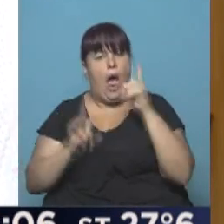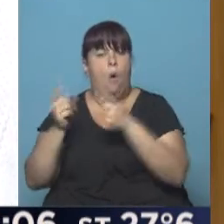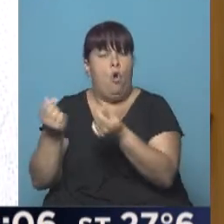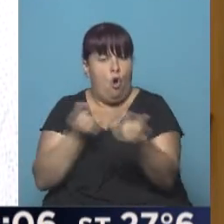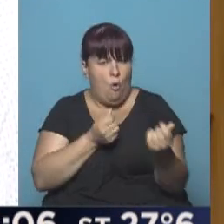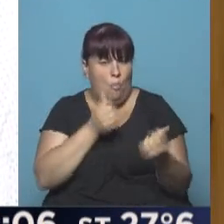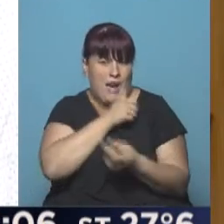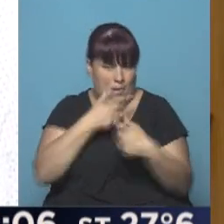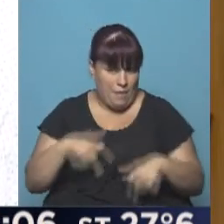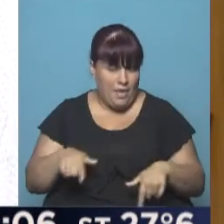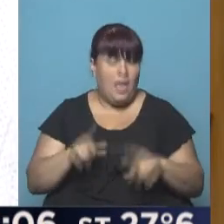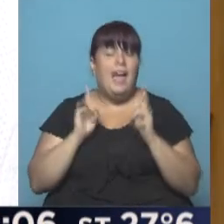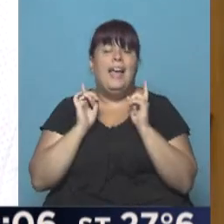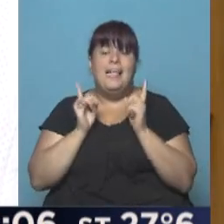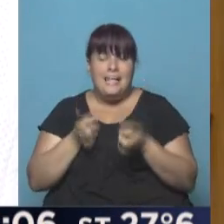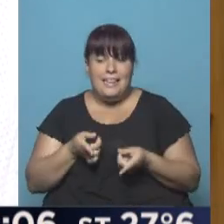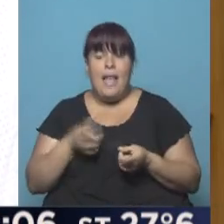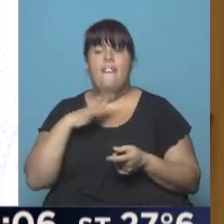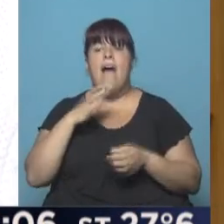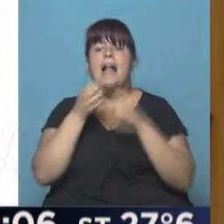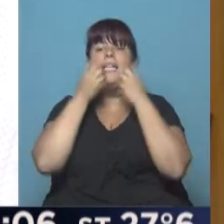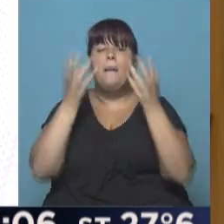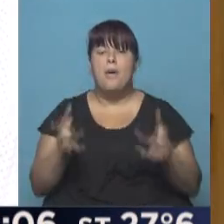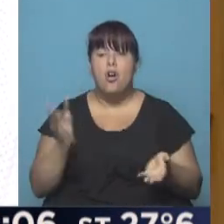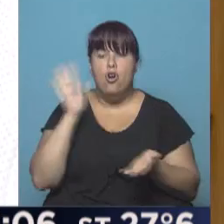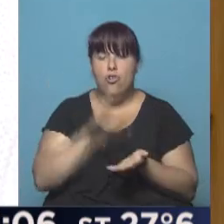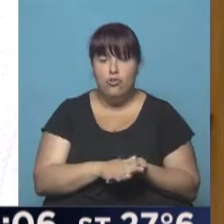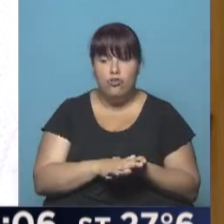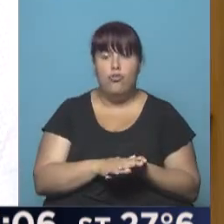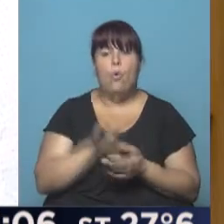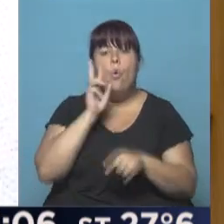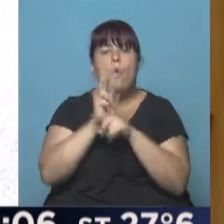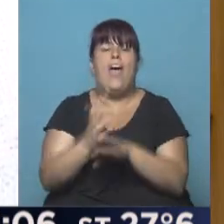compras. Y tenemos mucho que mejorar en cuanto a la prevención.